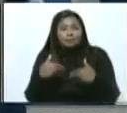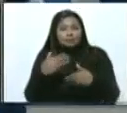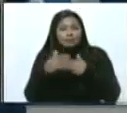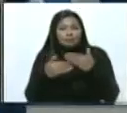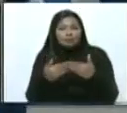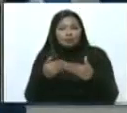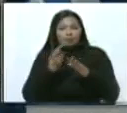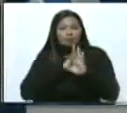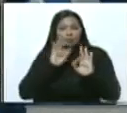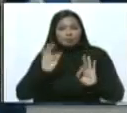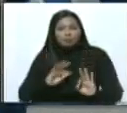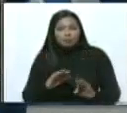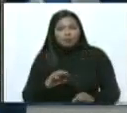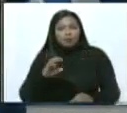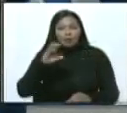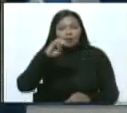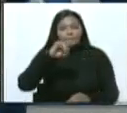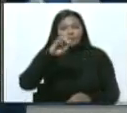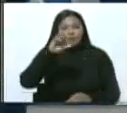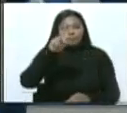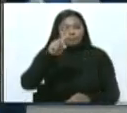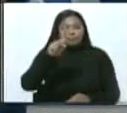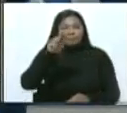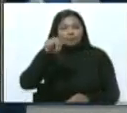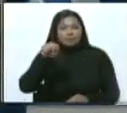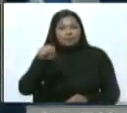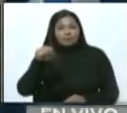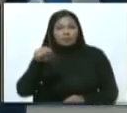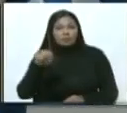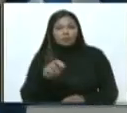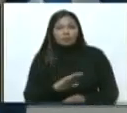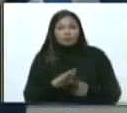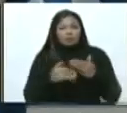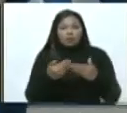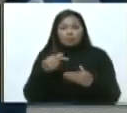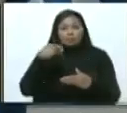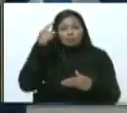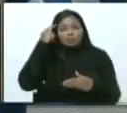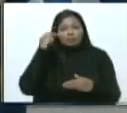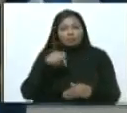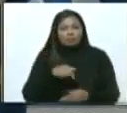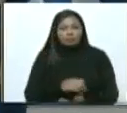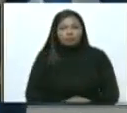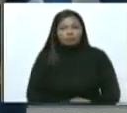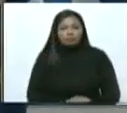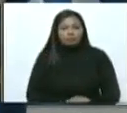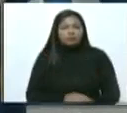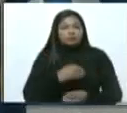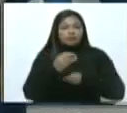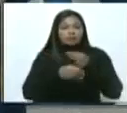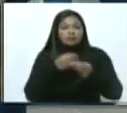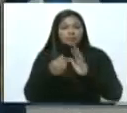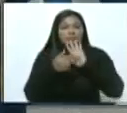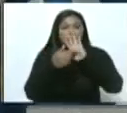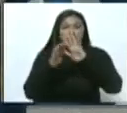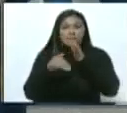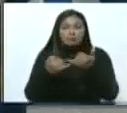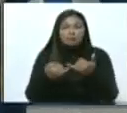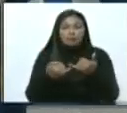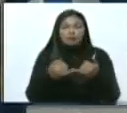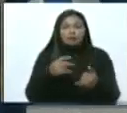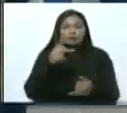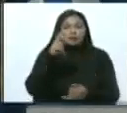corporación MKN Compañía Anónima. El día de hoy se realizará la presentación de los ciudadanos